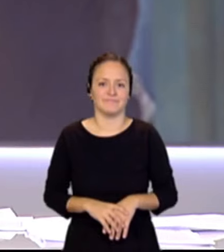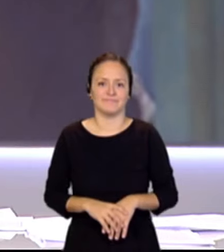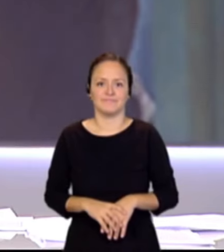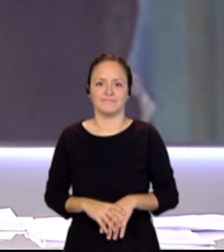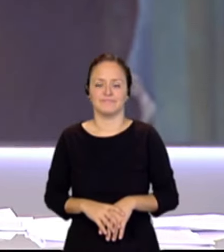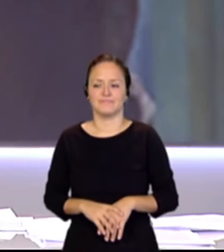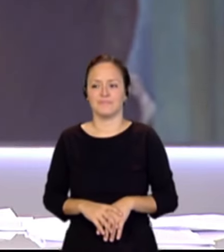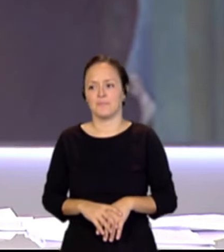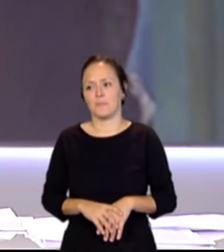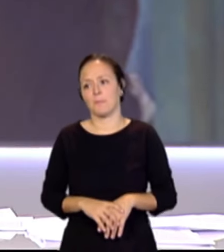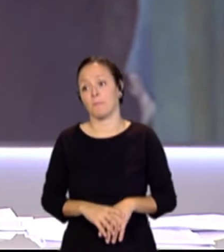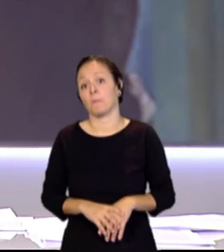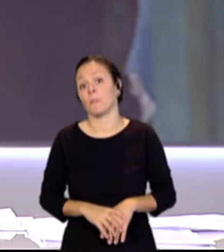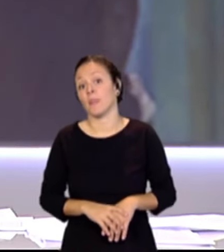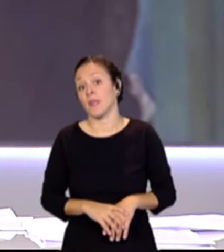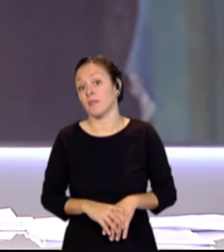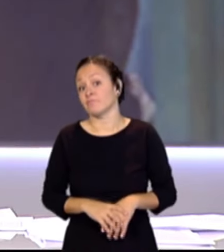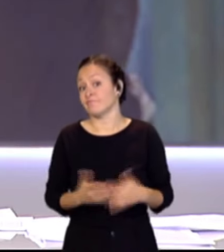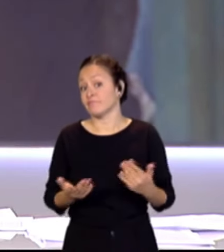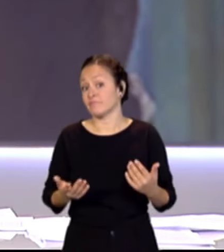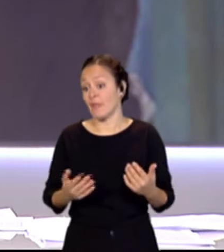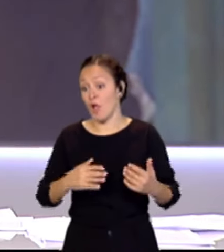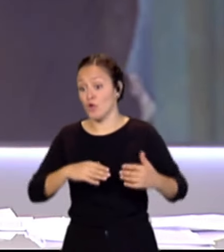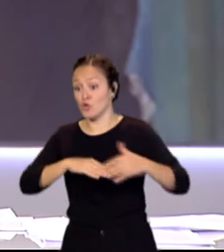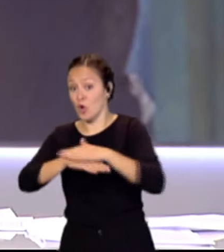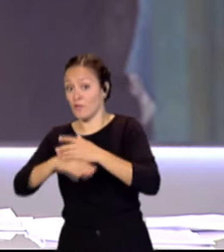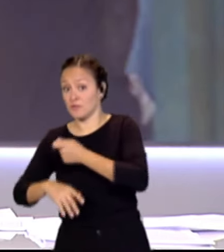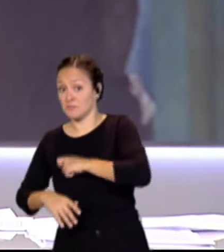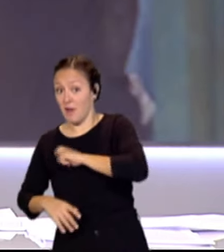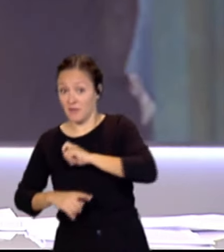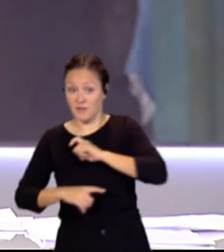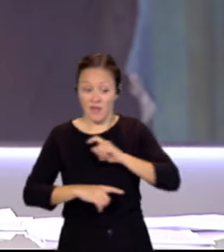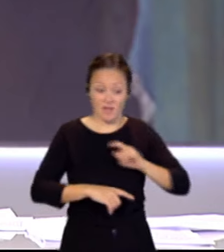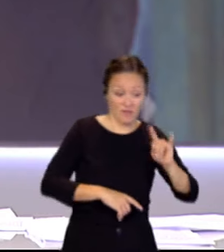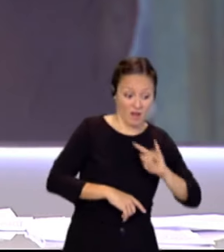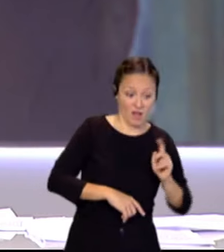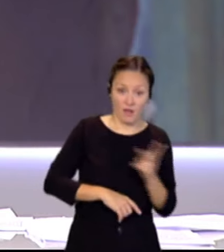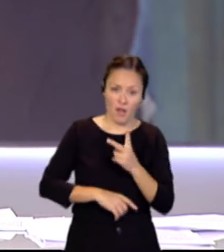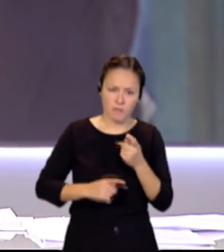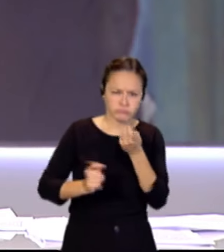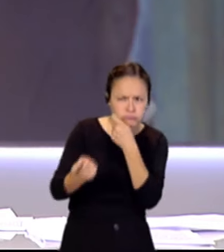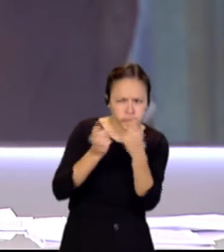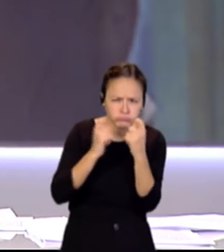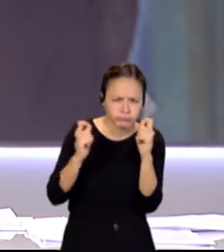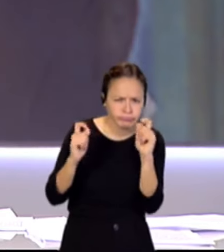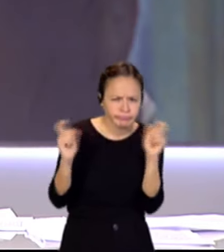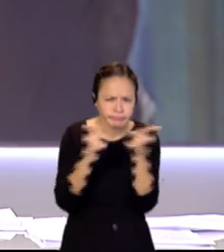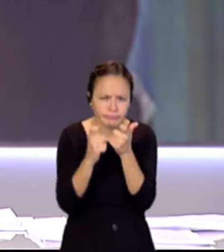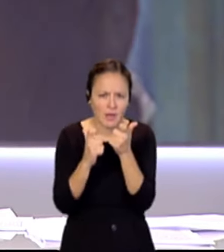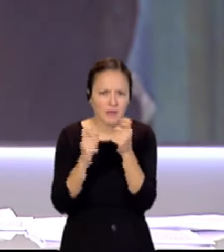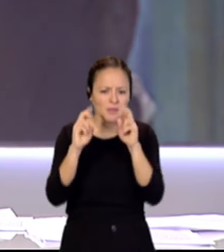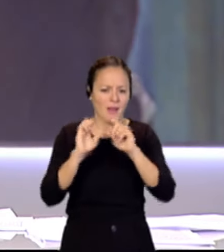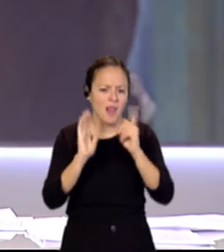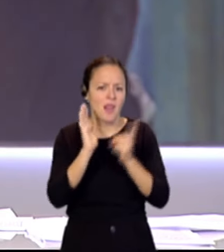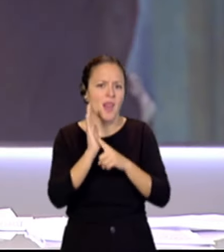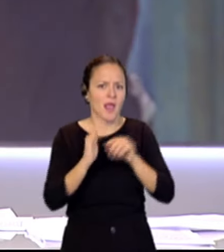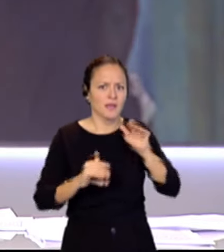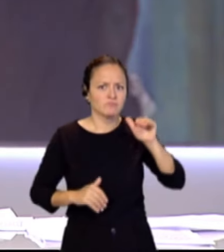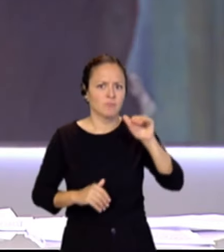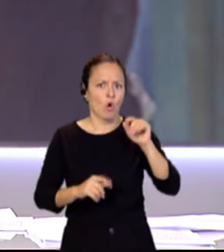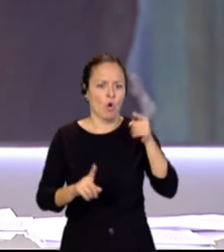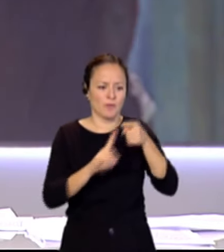no ha gustado a todo el mundo que gobierno central y gobierno de Canarias estén Terminando de perfilar la Reforma de la ley para el reparto de menores